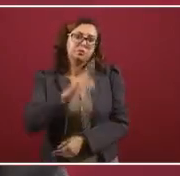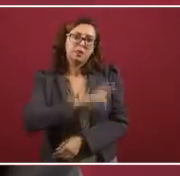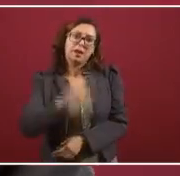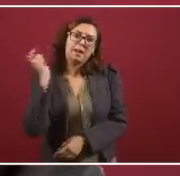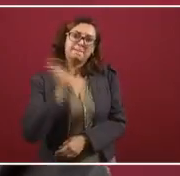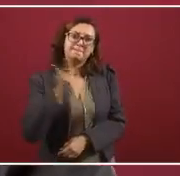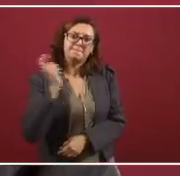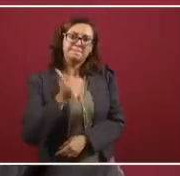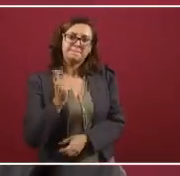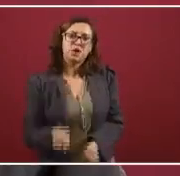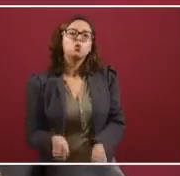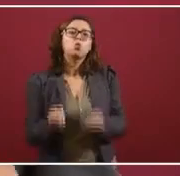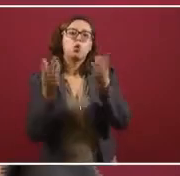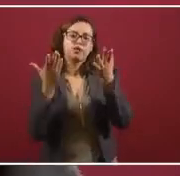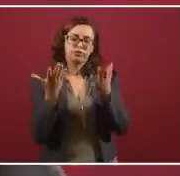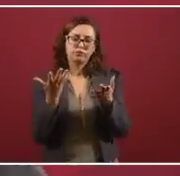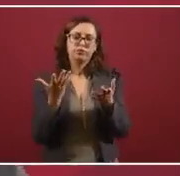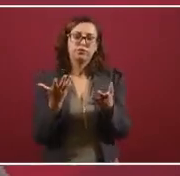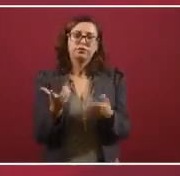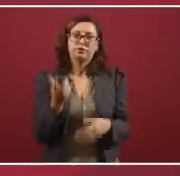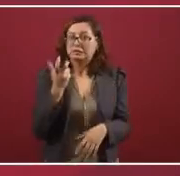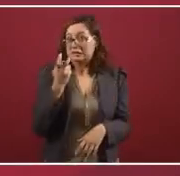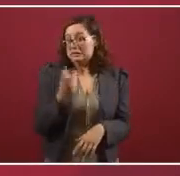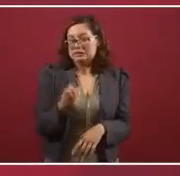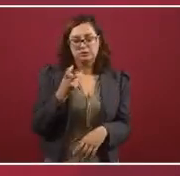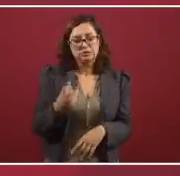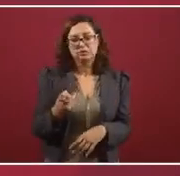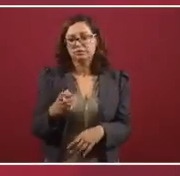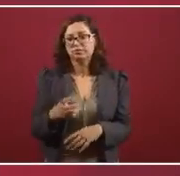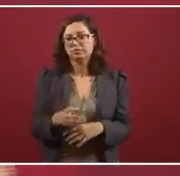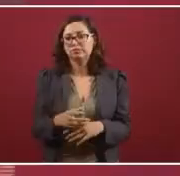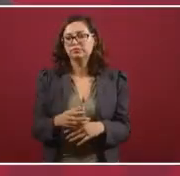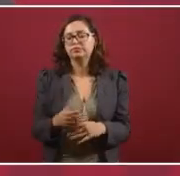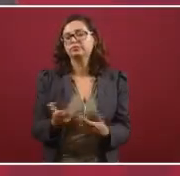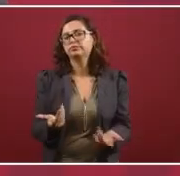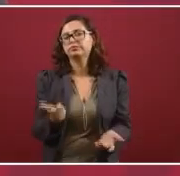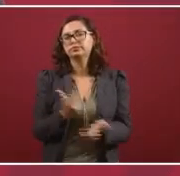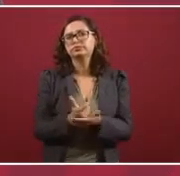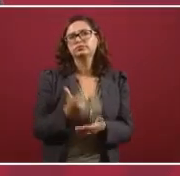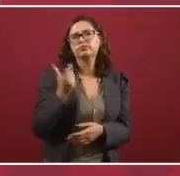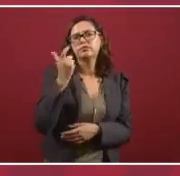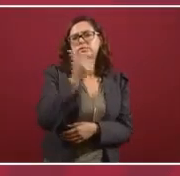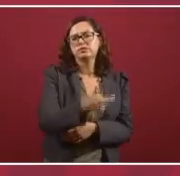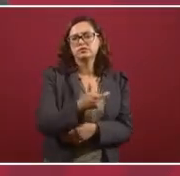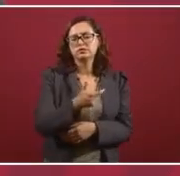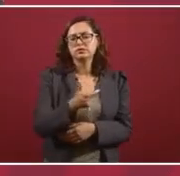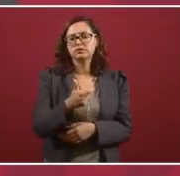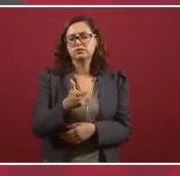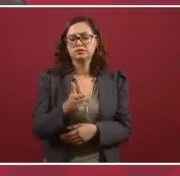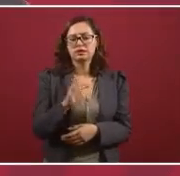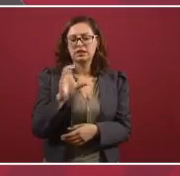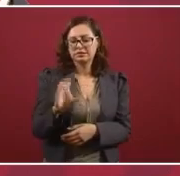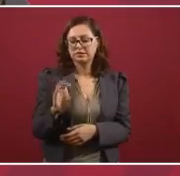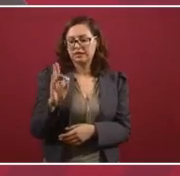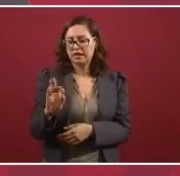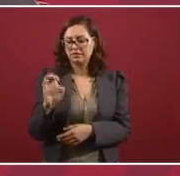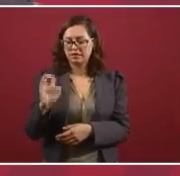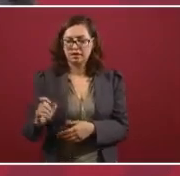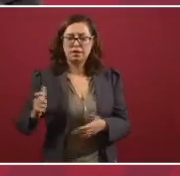fue muy importante. La tarifa estaba establecida para que la CFE